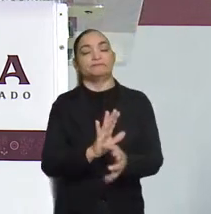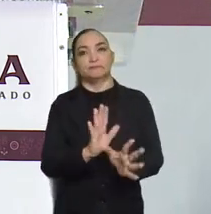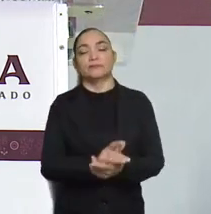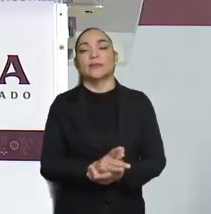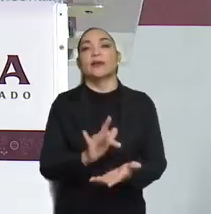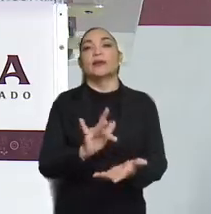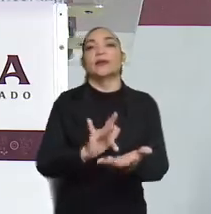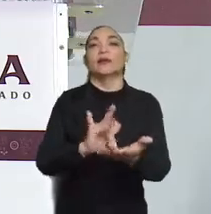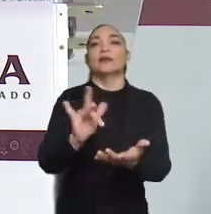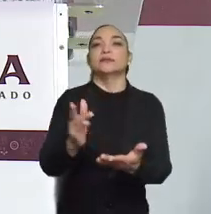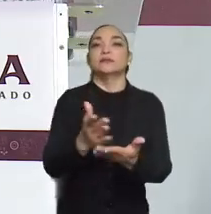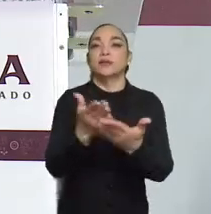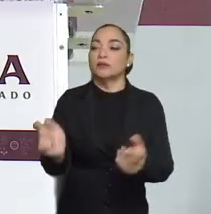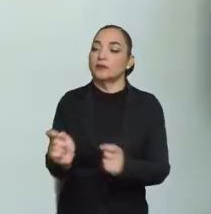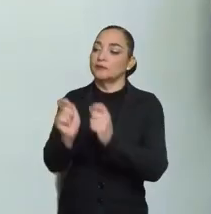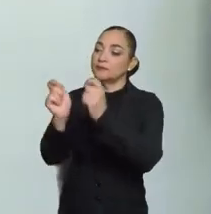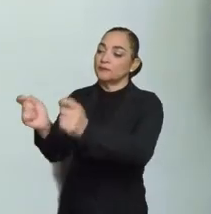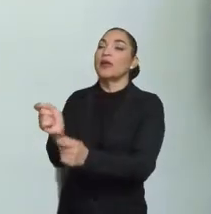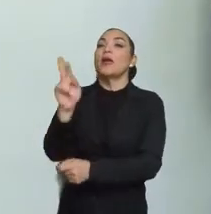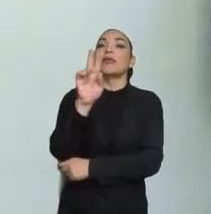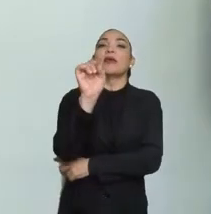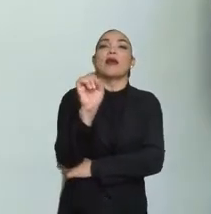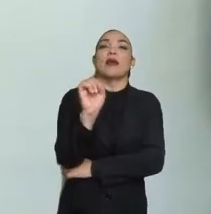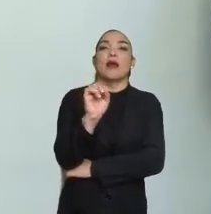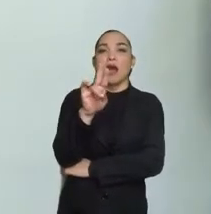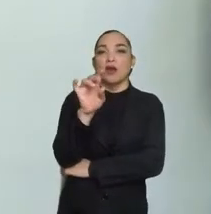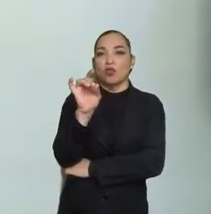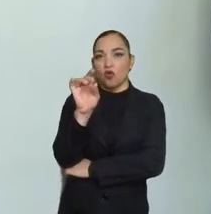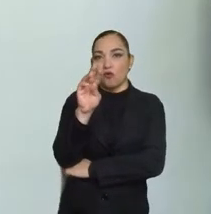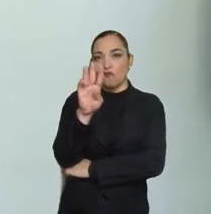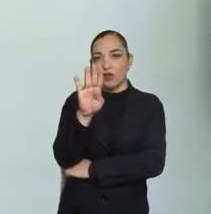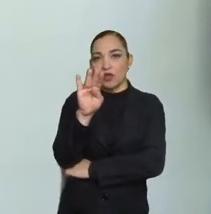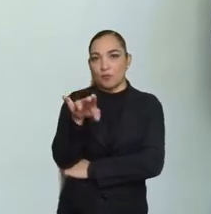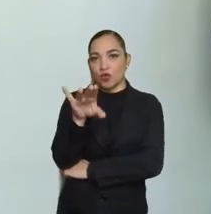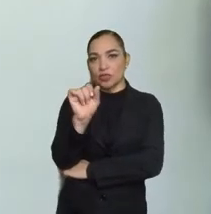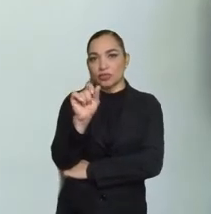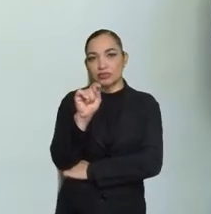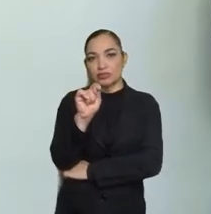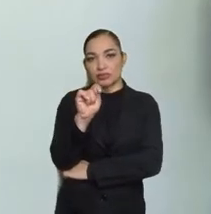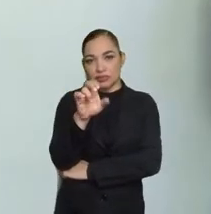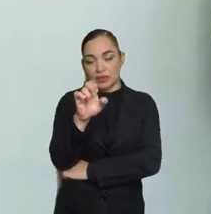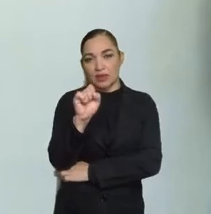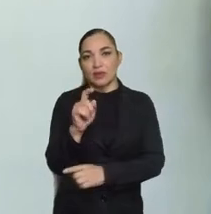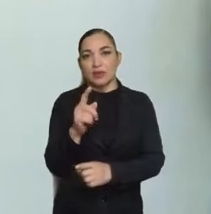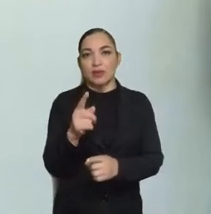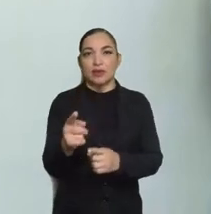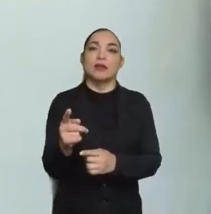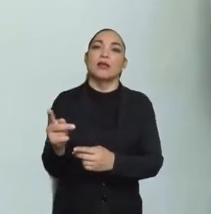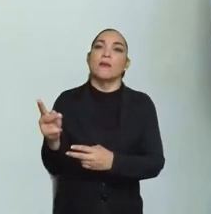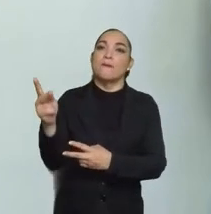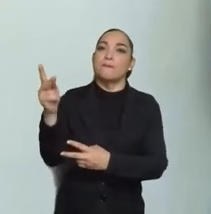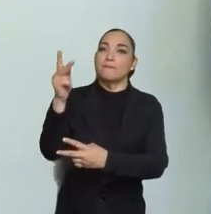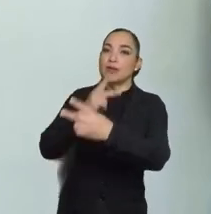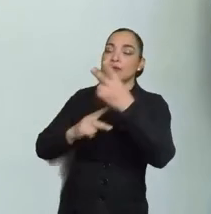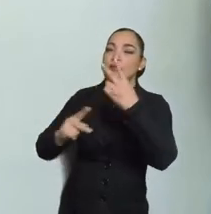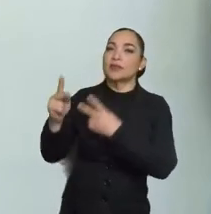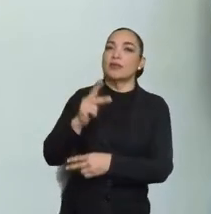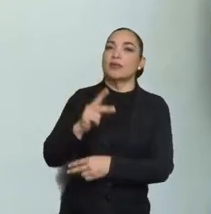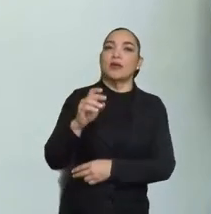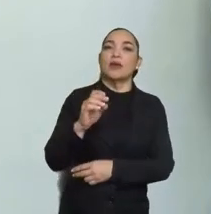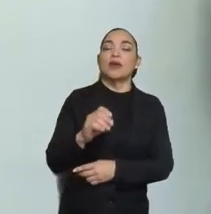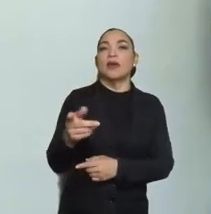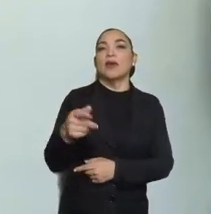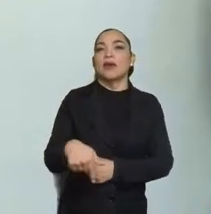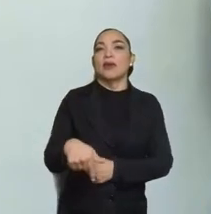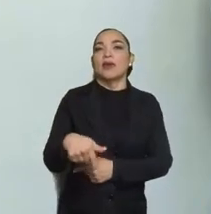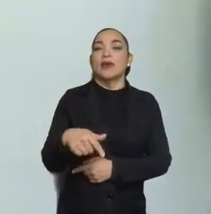Gracias. Vamos con Ricardo Belmonte del periódico Mercurio. Nos visita del Ébora. Se vinieron todos los de Mochi para